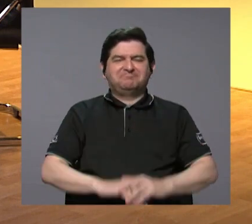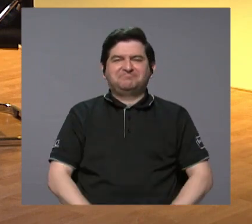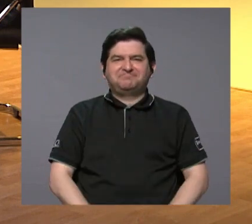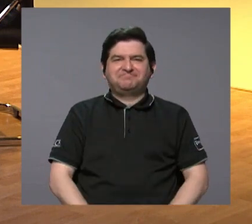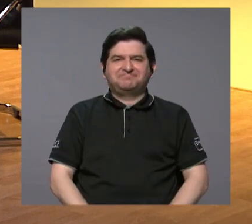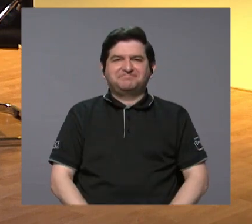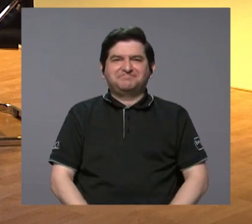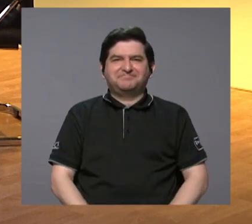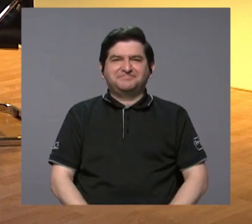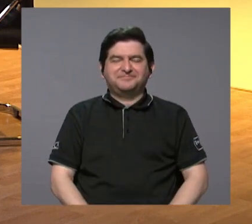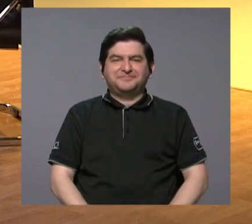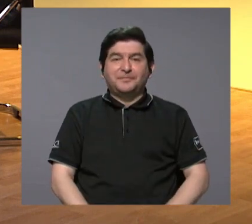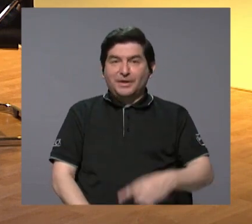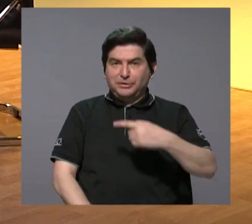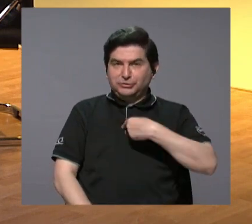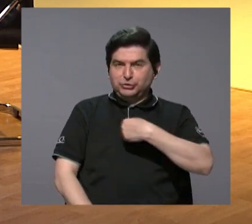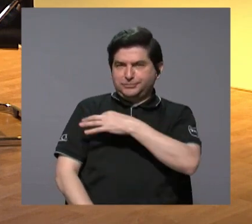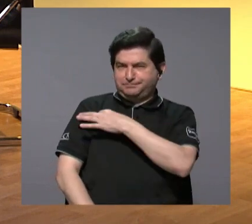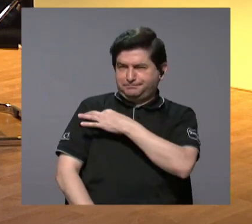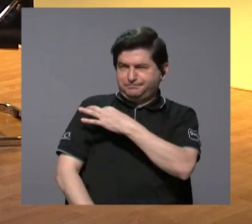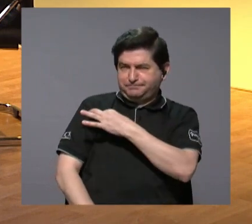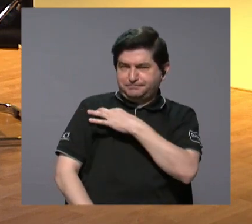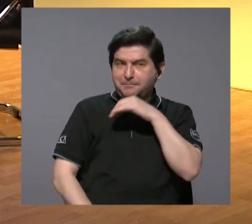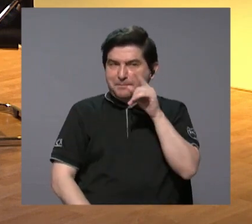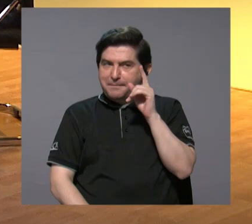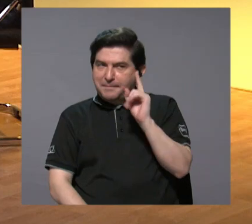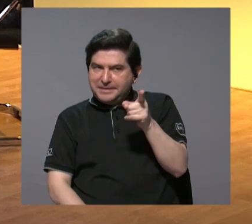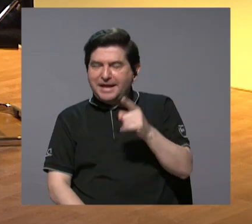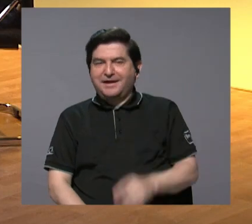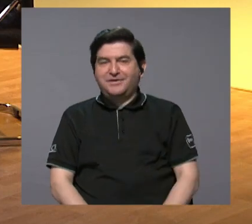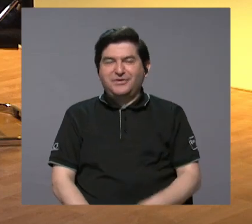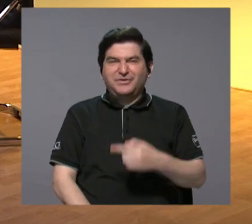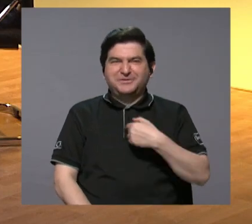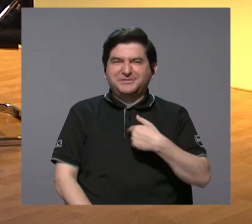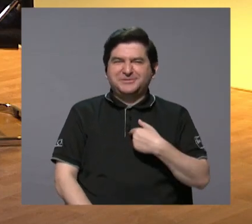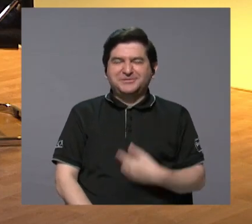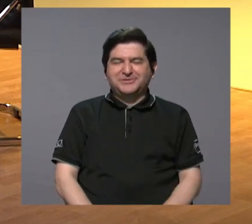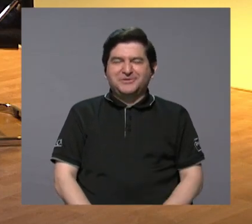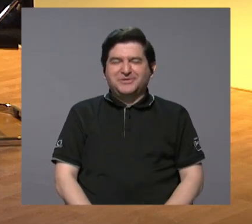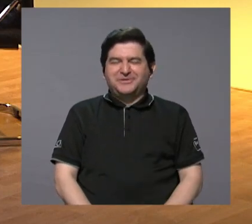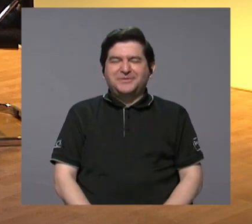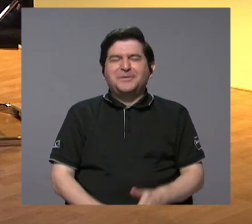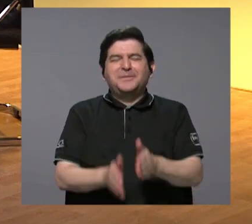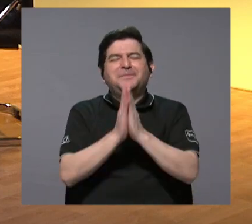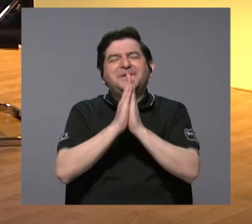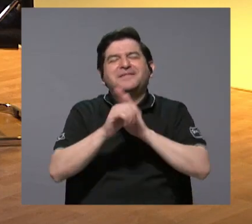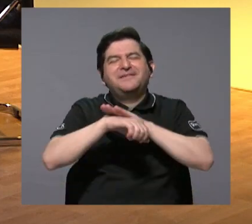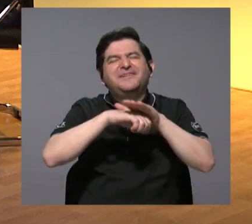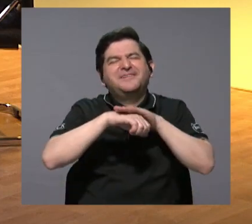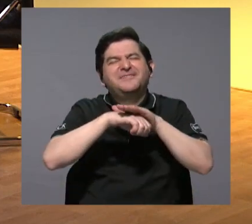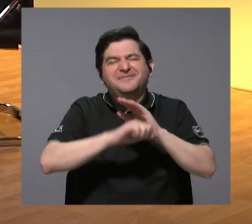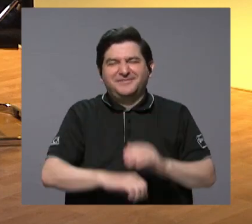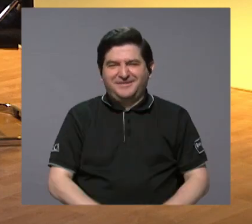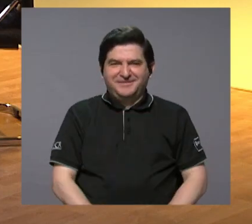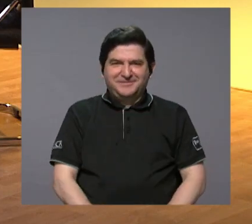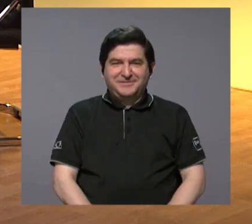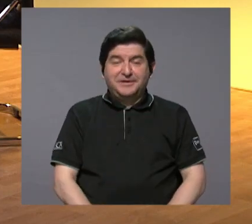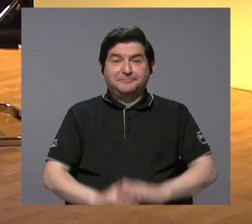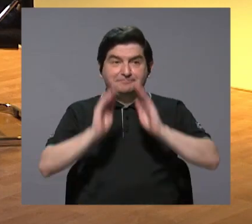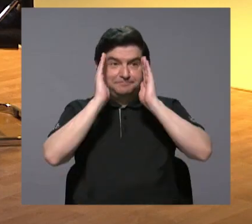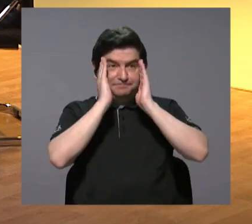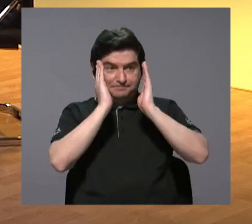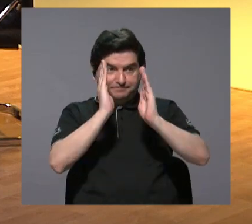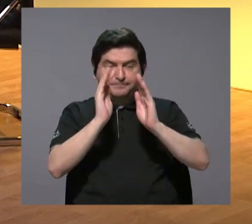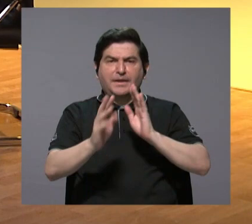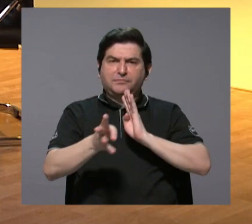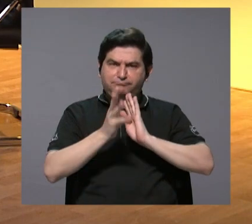sino que más bien yo lo invité, tuve la canallada de pedirle un favor, que era que escuchara